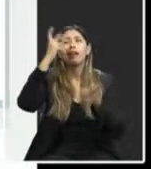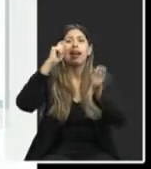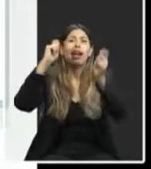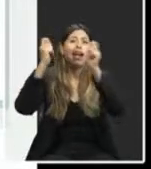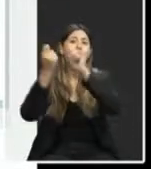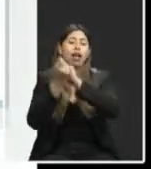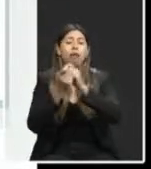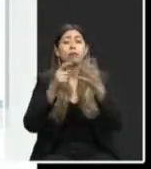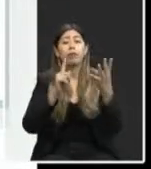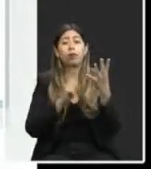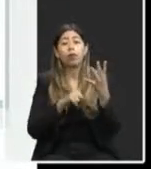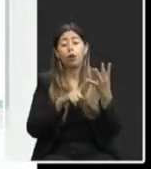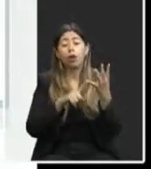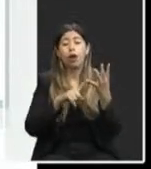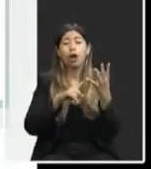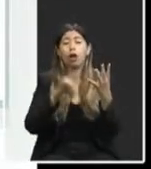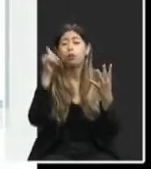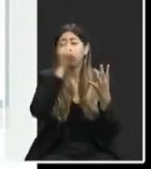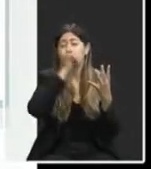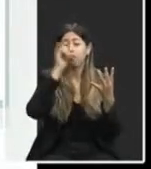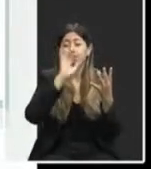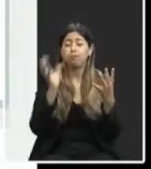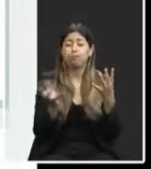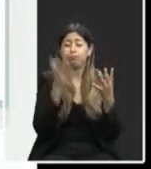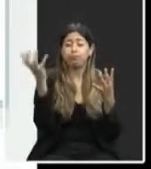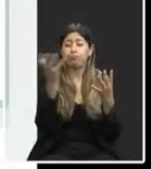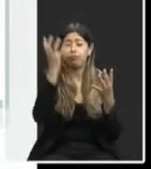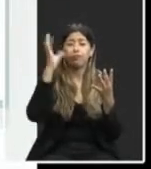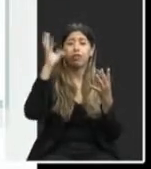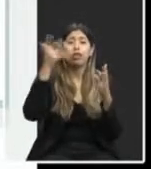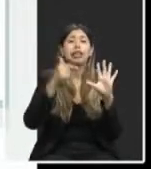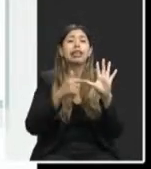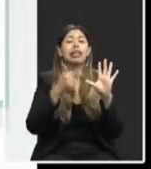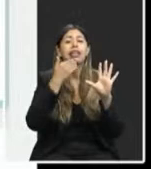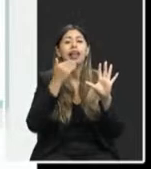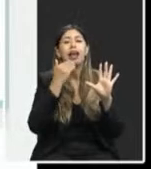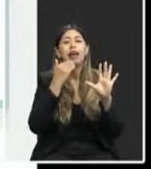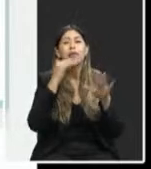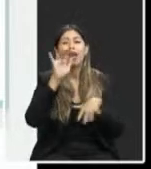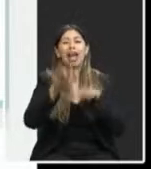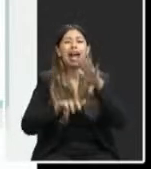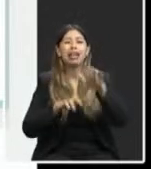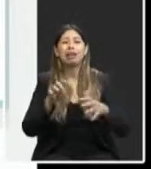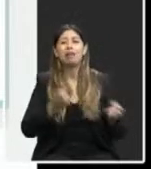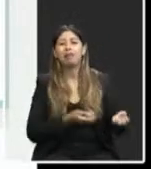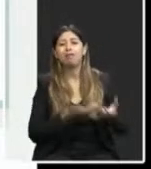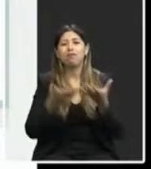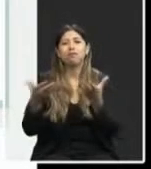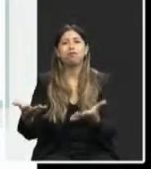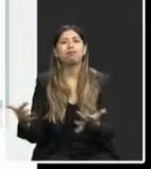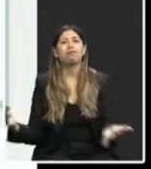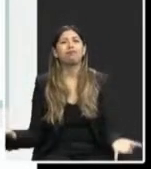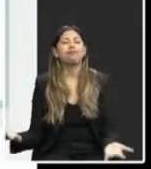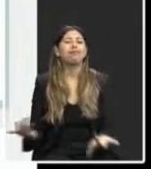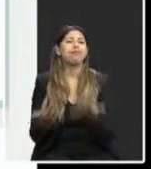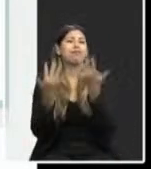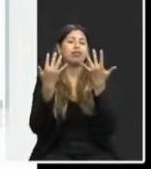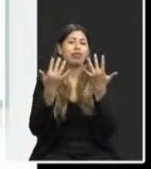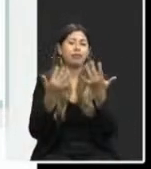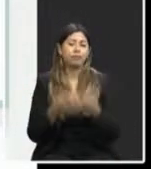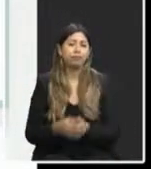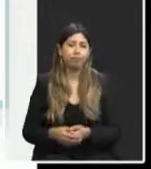la contaminación y las especies exóticas, la introducción de especies exóticas invasoras a los medios. Pero yo